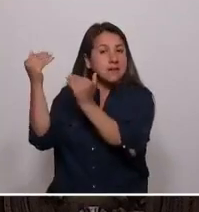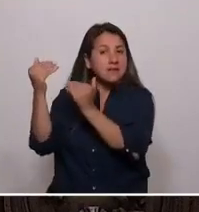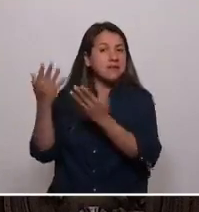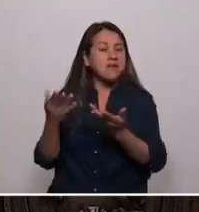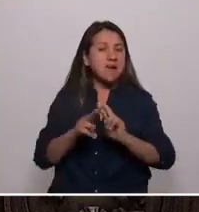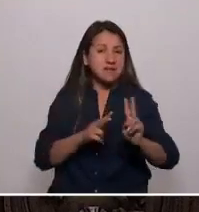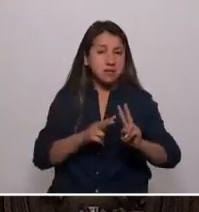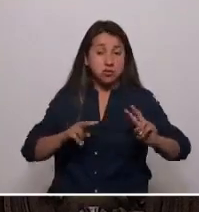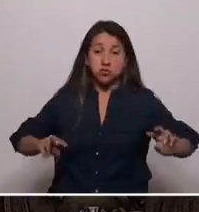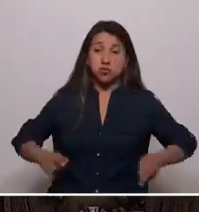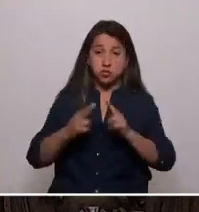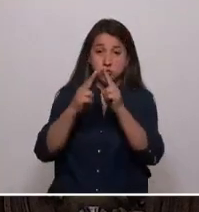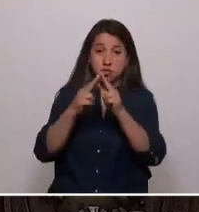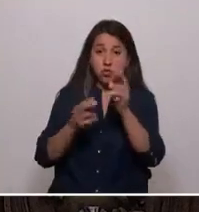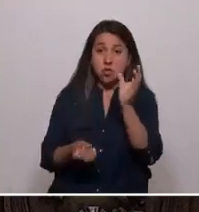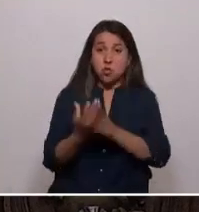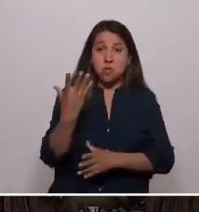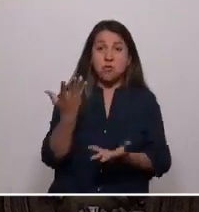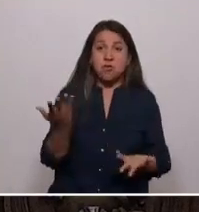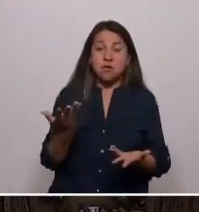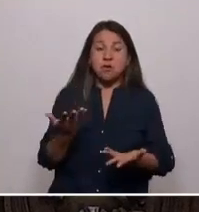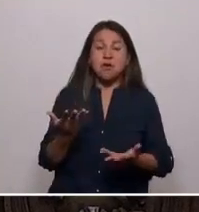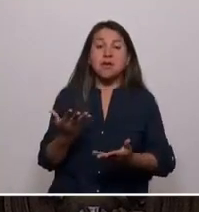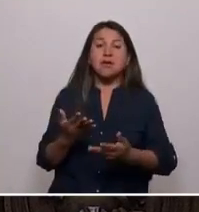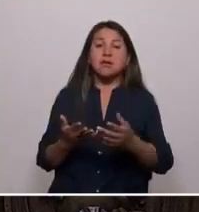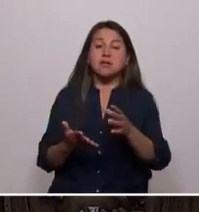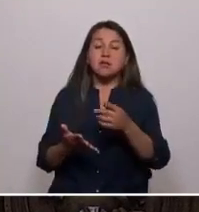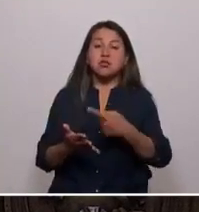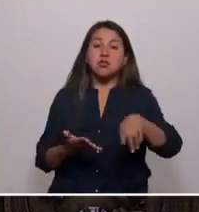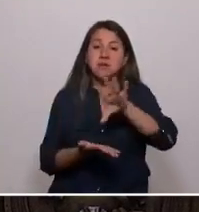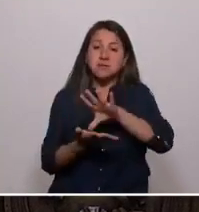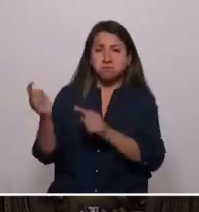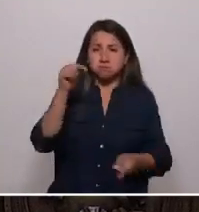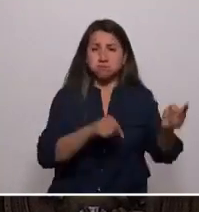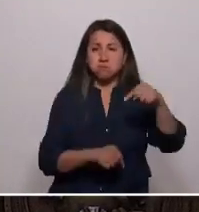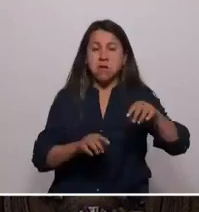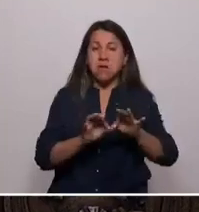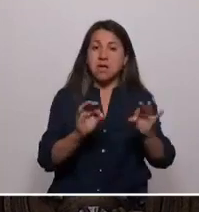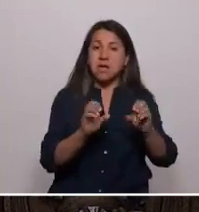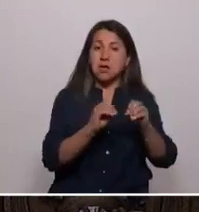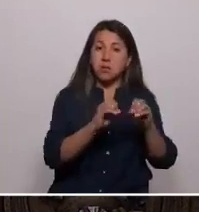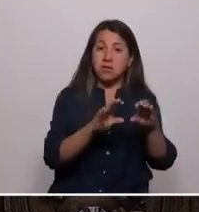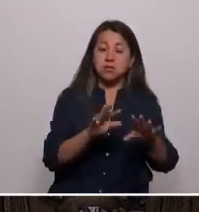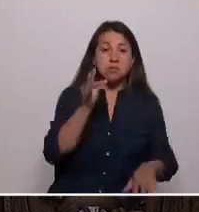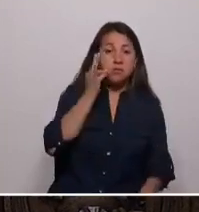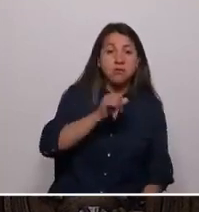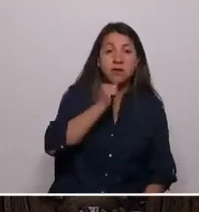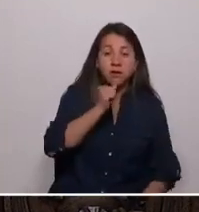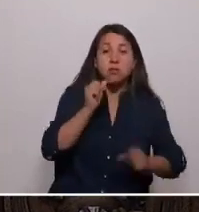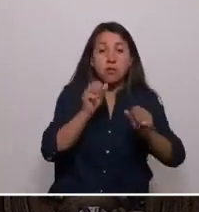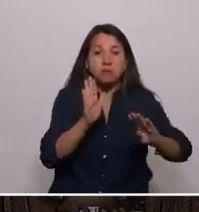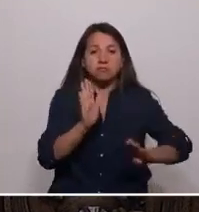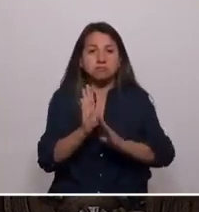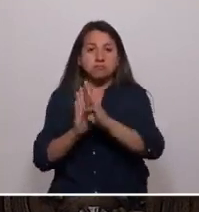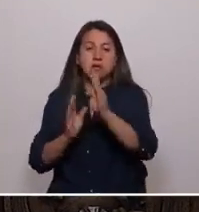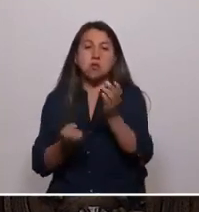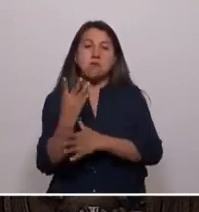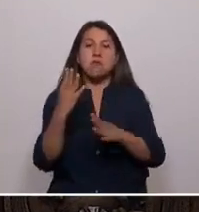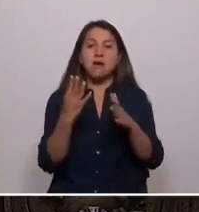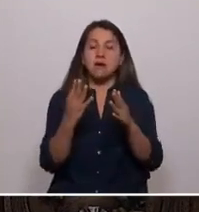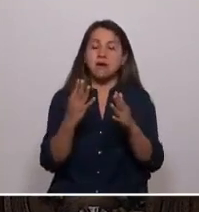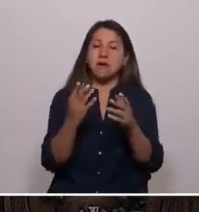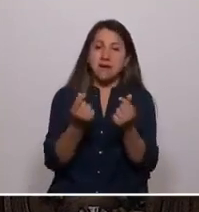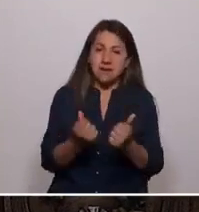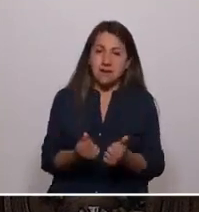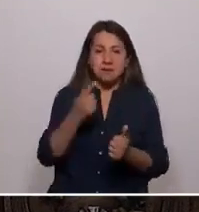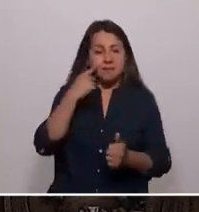Constitución para asumir el nuevo orden global de la migración, la educación como herramienta de movilidad social, pero una educación de calidad, gratuita, pero de